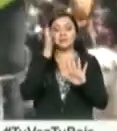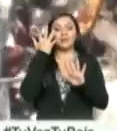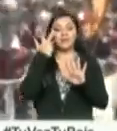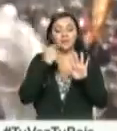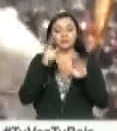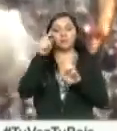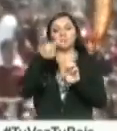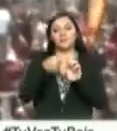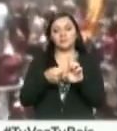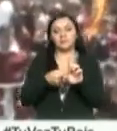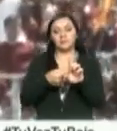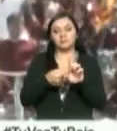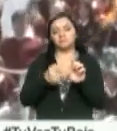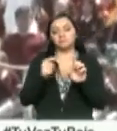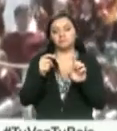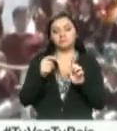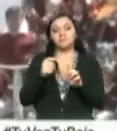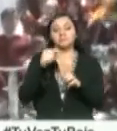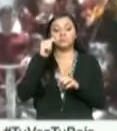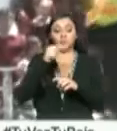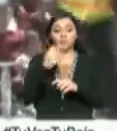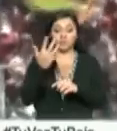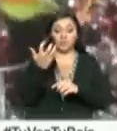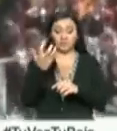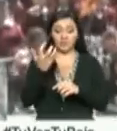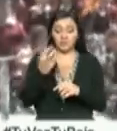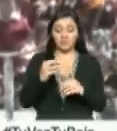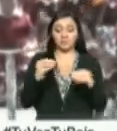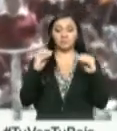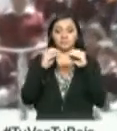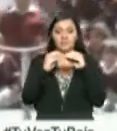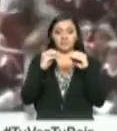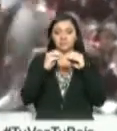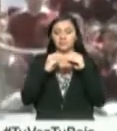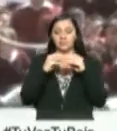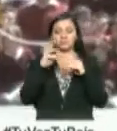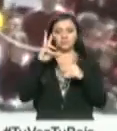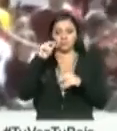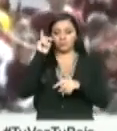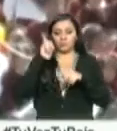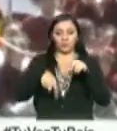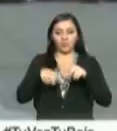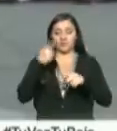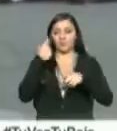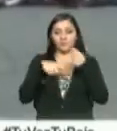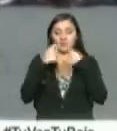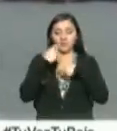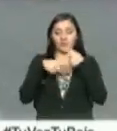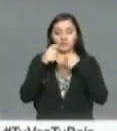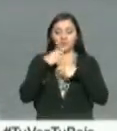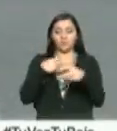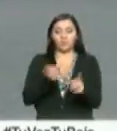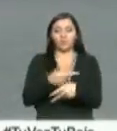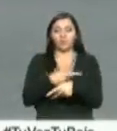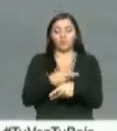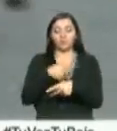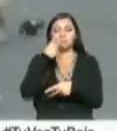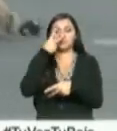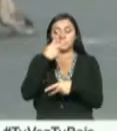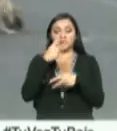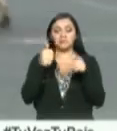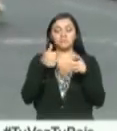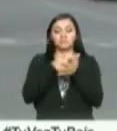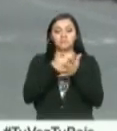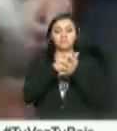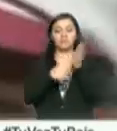días. Y ya los que quieran y no deben realizar la comercialización de explosivos, el mismo Código Orgánico Integral